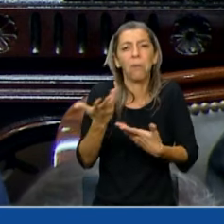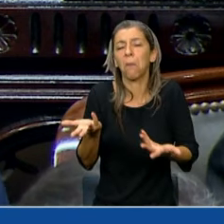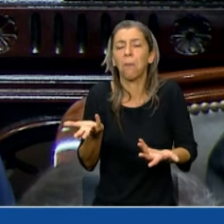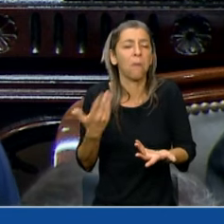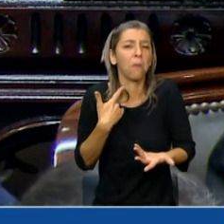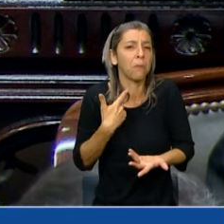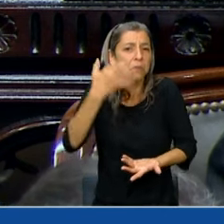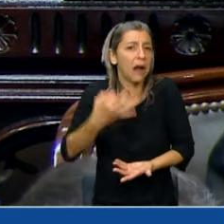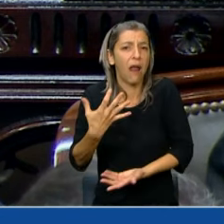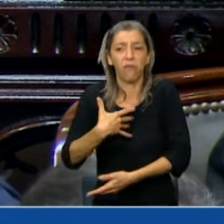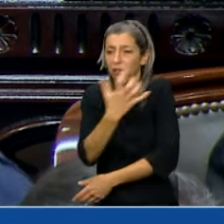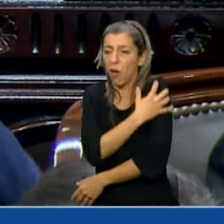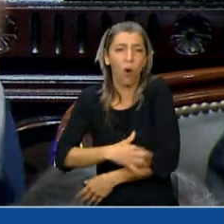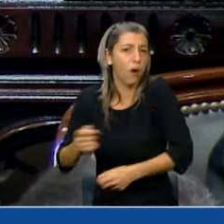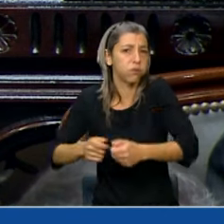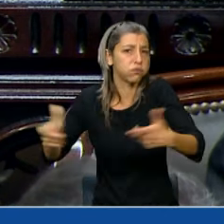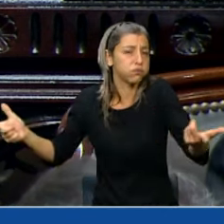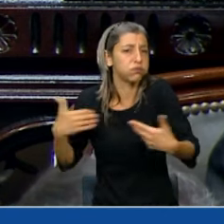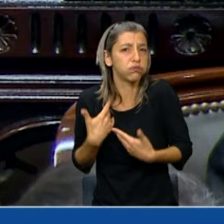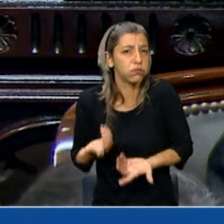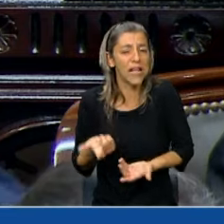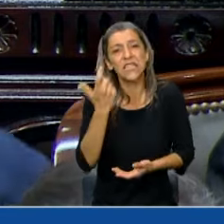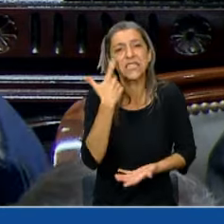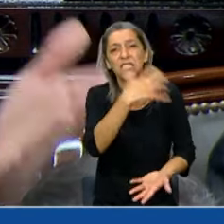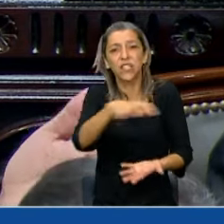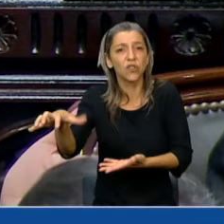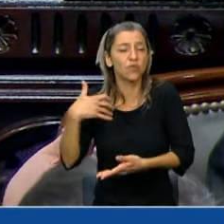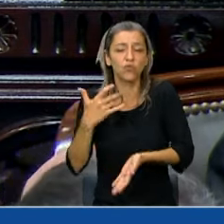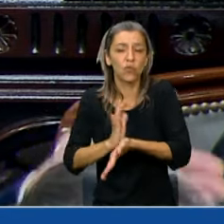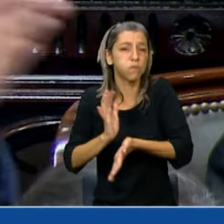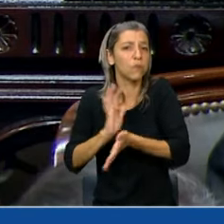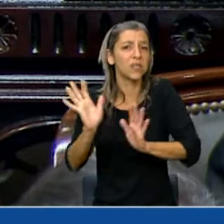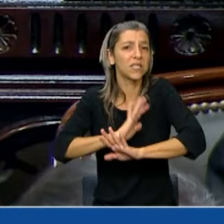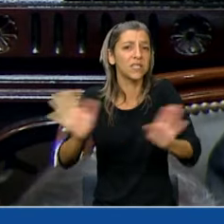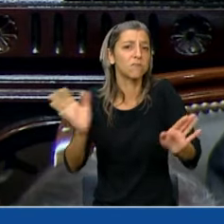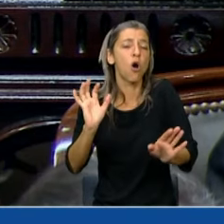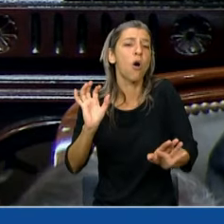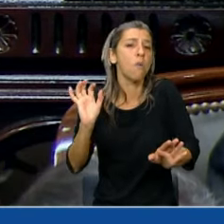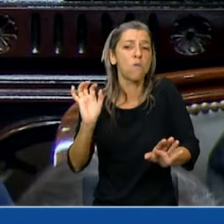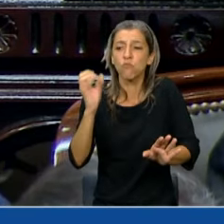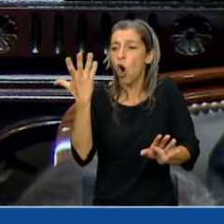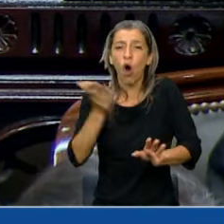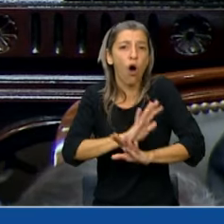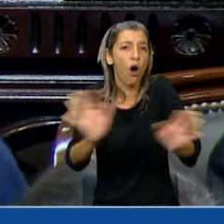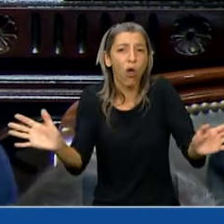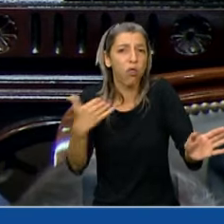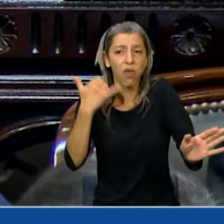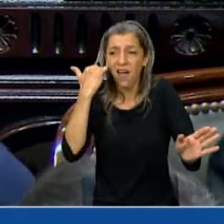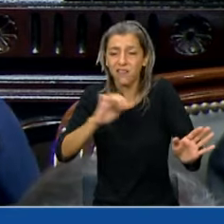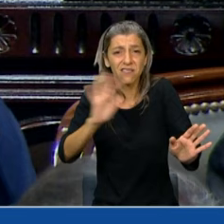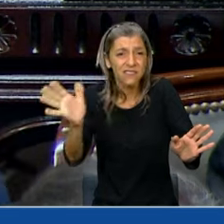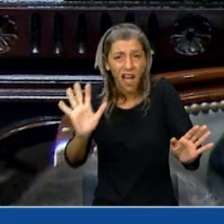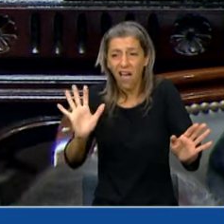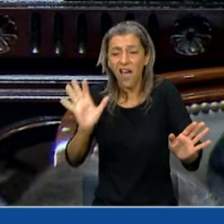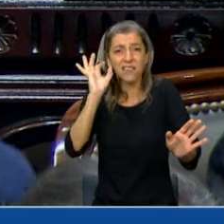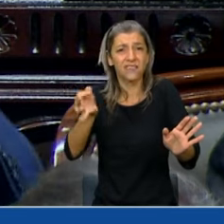de de seguir con discusión que ya pasaron de moda entre ser estatistas o anti estatistas se trata de contar con un